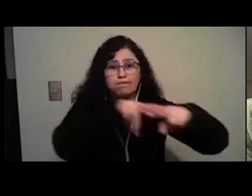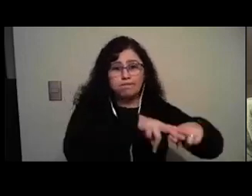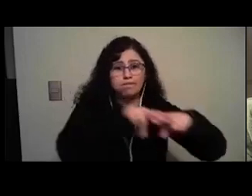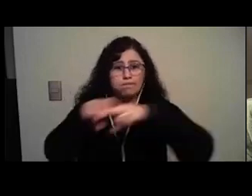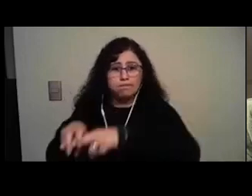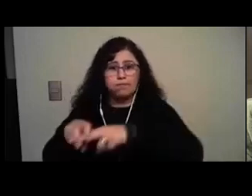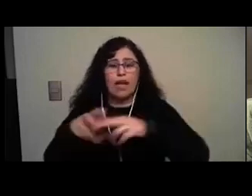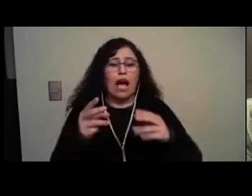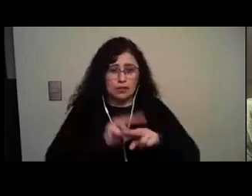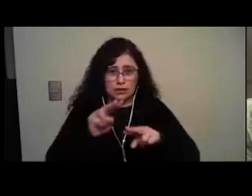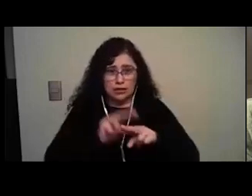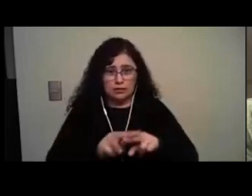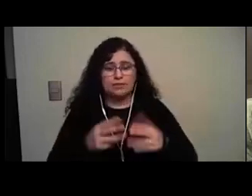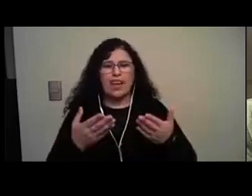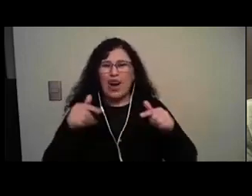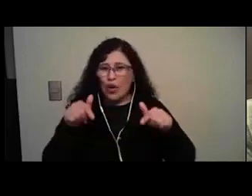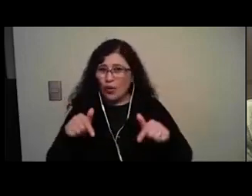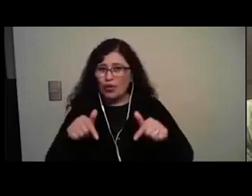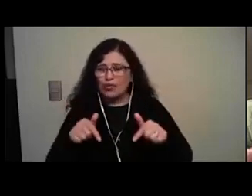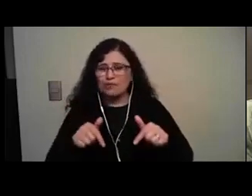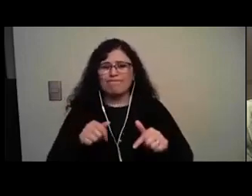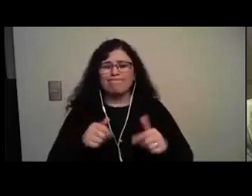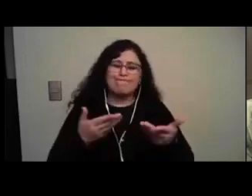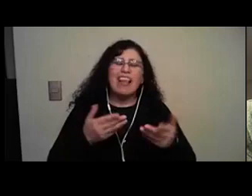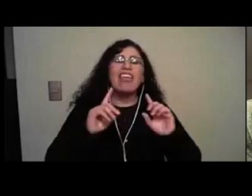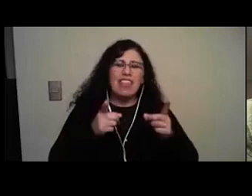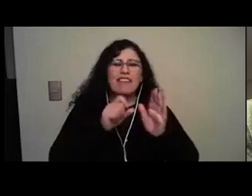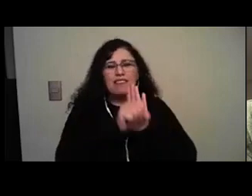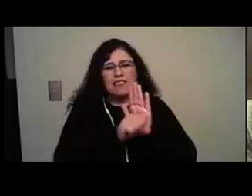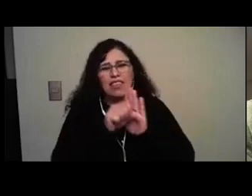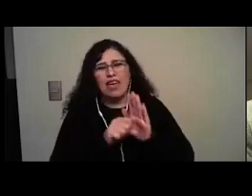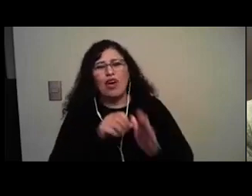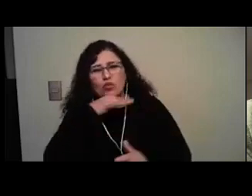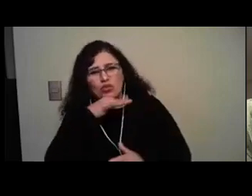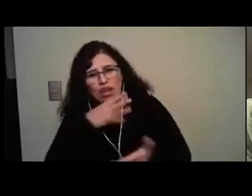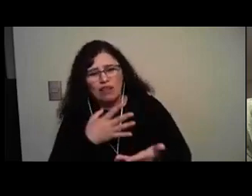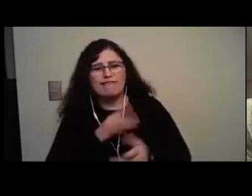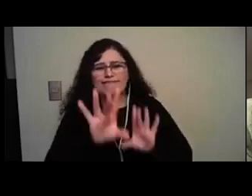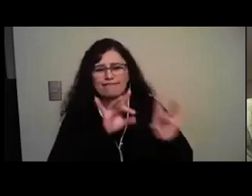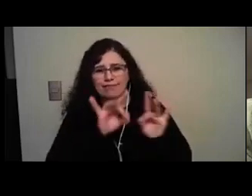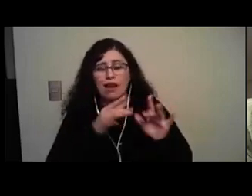día, en esta modalidad a distancia, tenemos que utilizar todos los recursos disponibles para